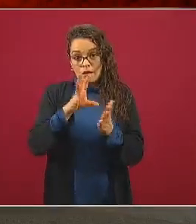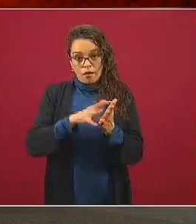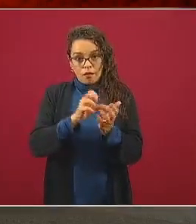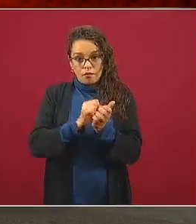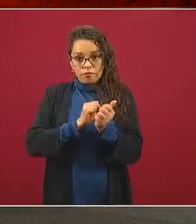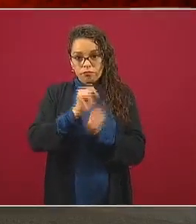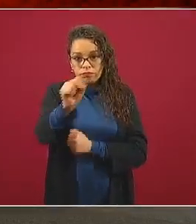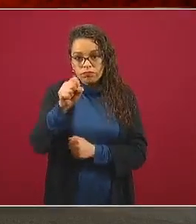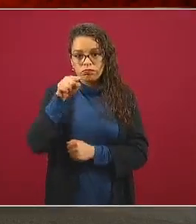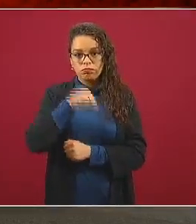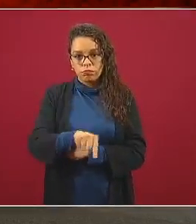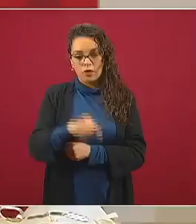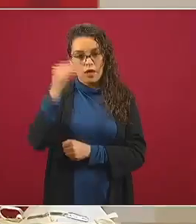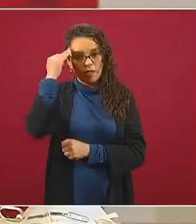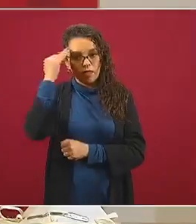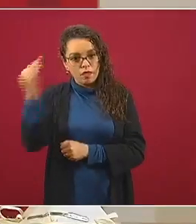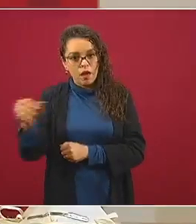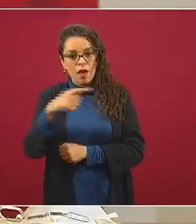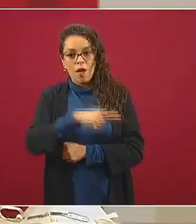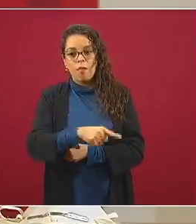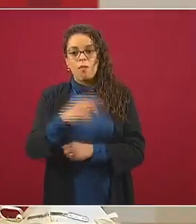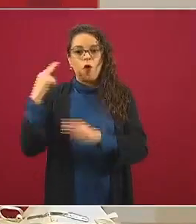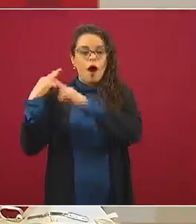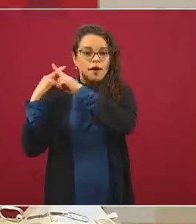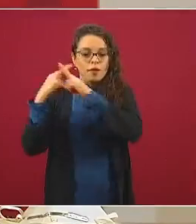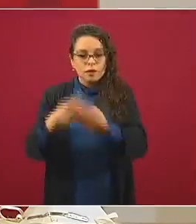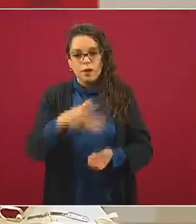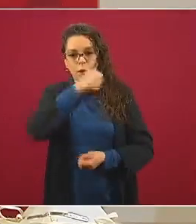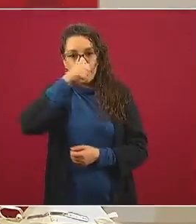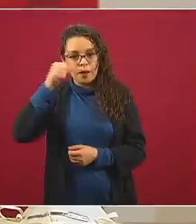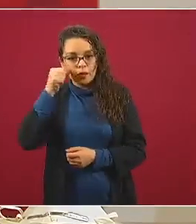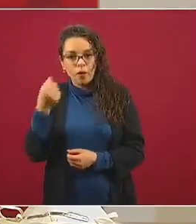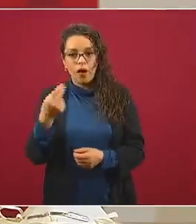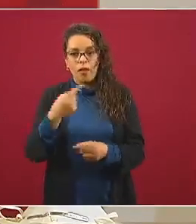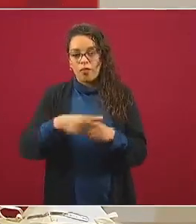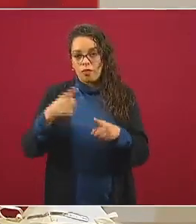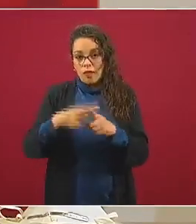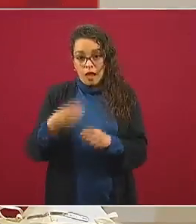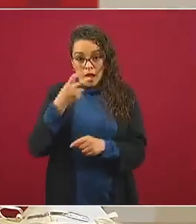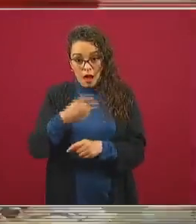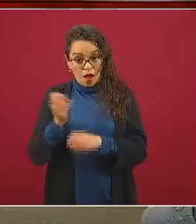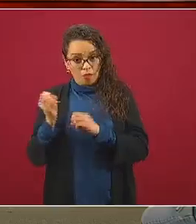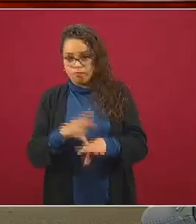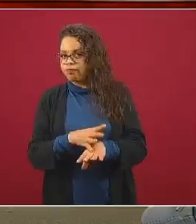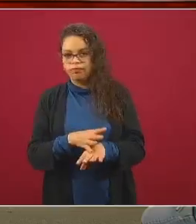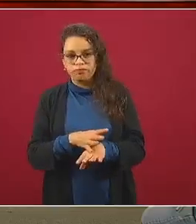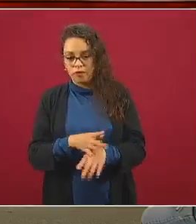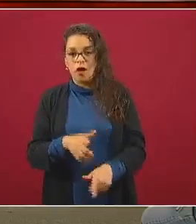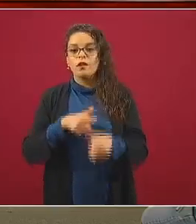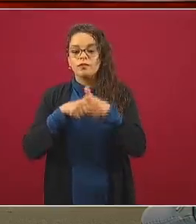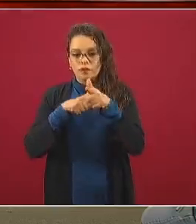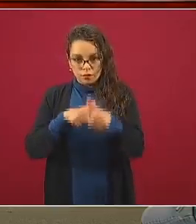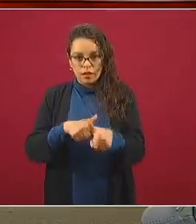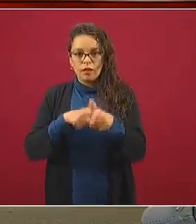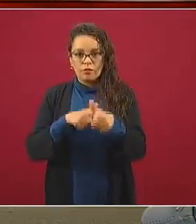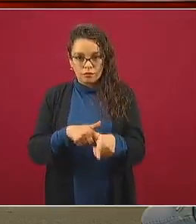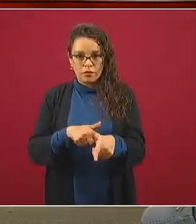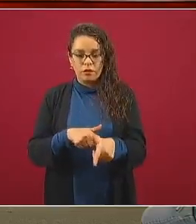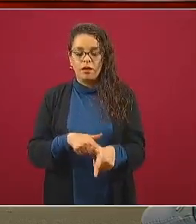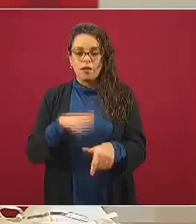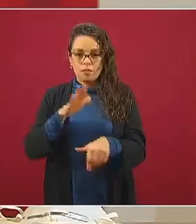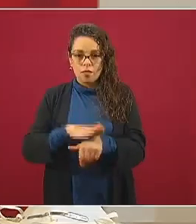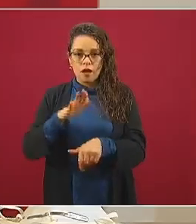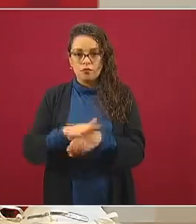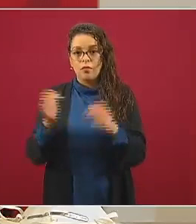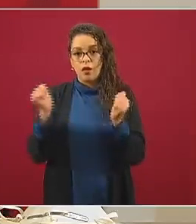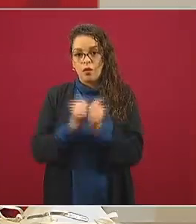festejos del aniversario de Benito Juárez. Vamos a ponernos en contacto con la Secretaría de